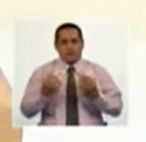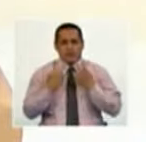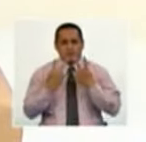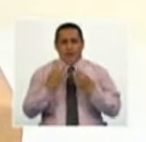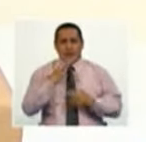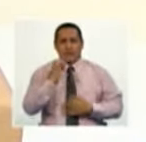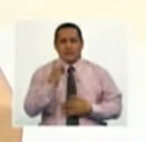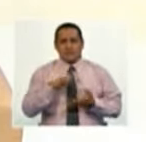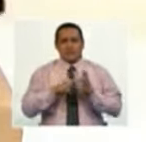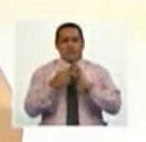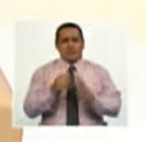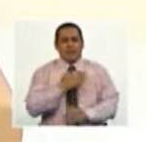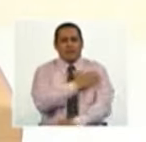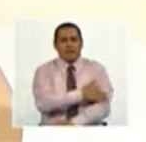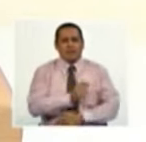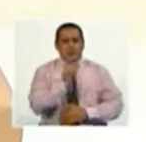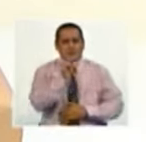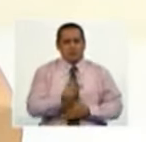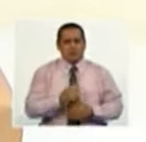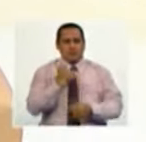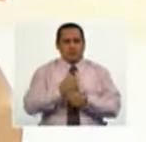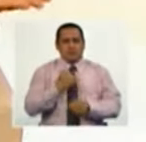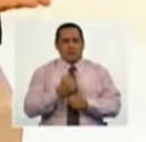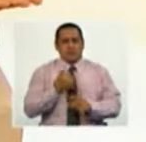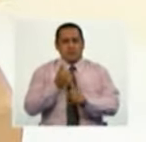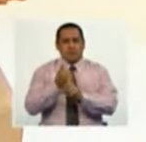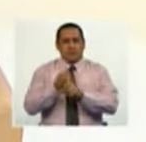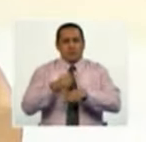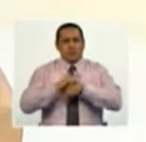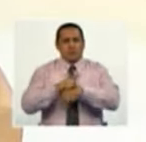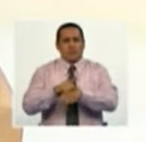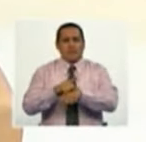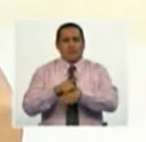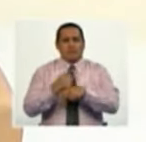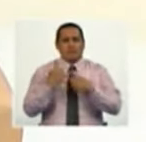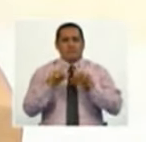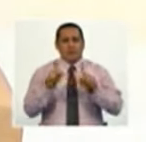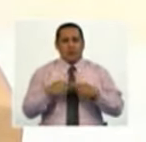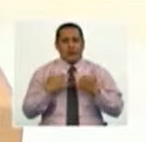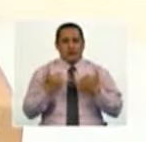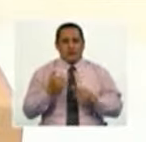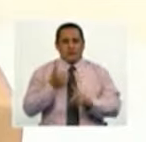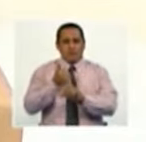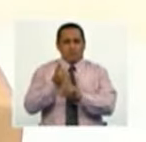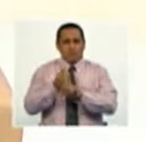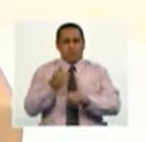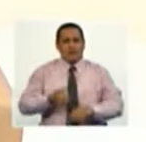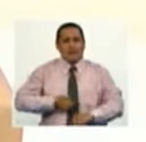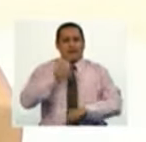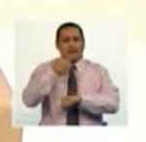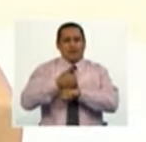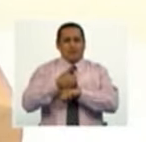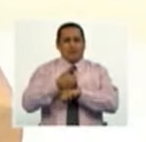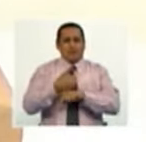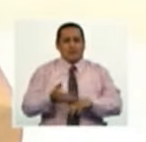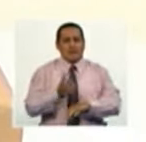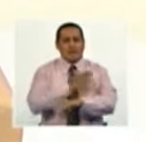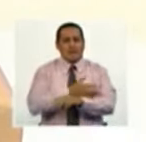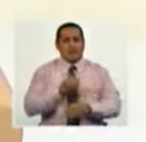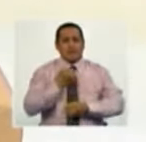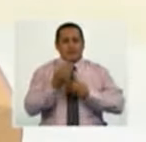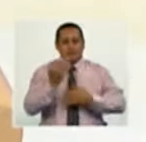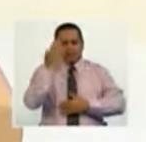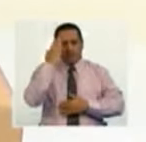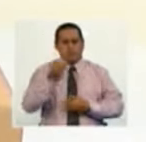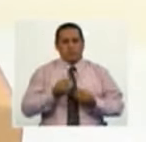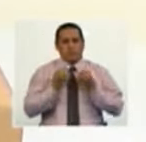así más bien jugaría a favor del trabajador por el mismo principio de inmediatez. Sí. Pero en este caso es el propio jefe de recursos humanos, quién